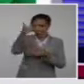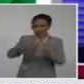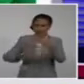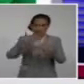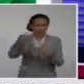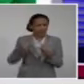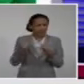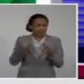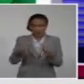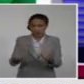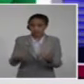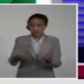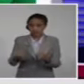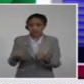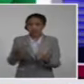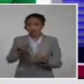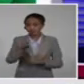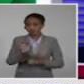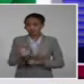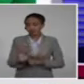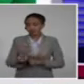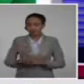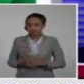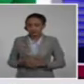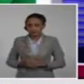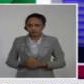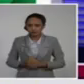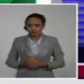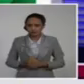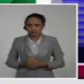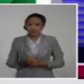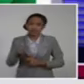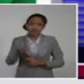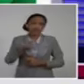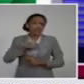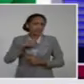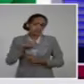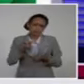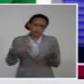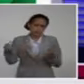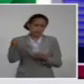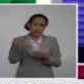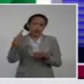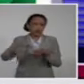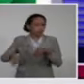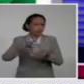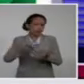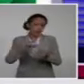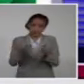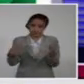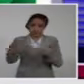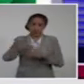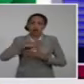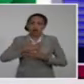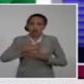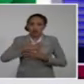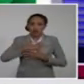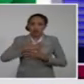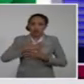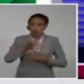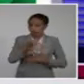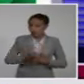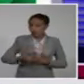intensiva. Realmente las comorbilidades, sobre todo el asma bronquial, la parálisis